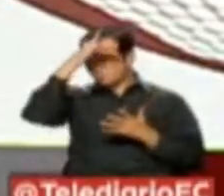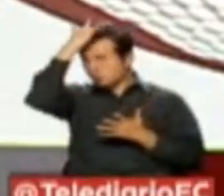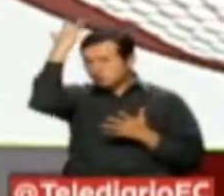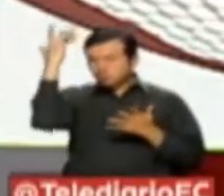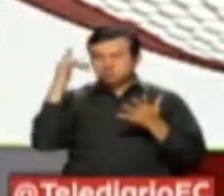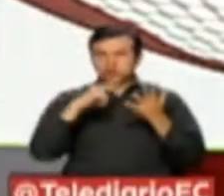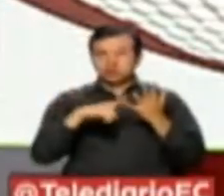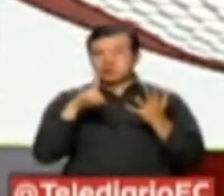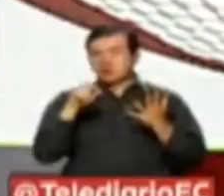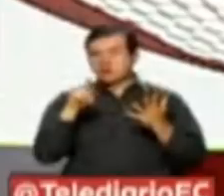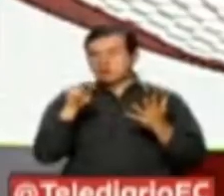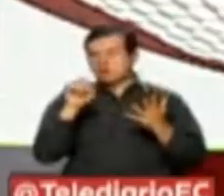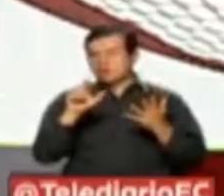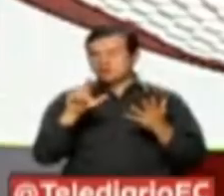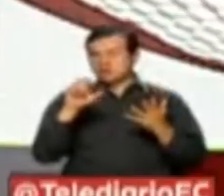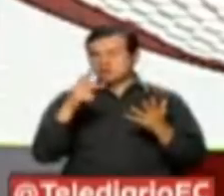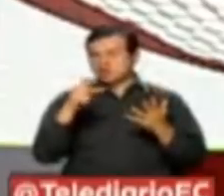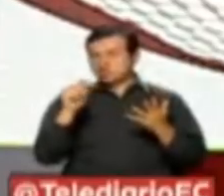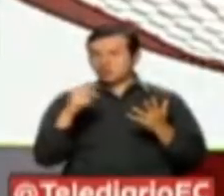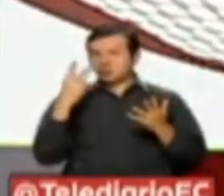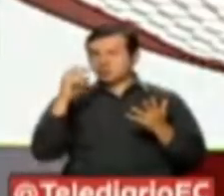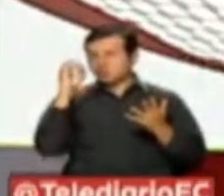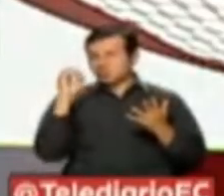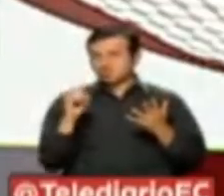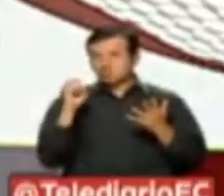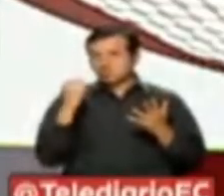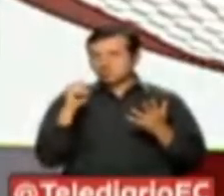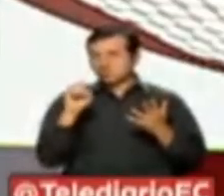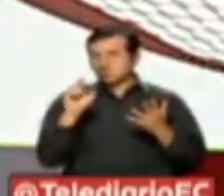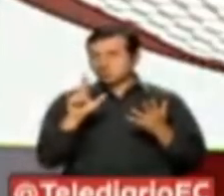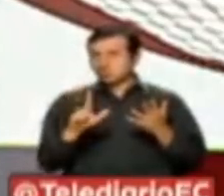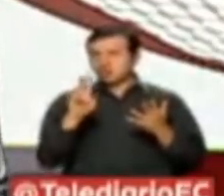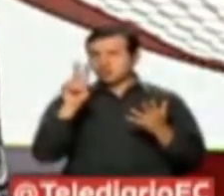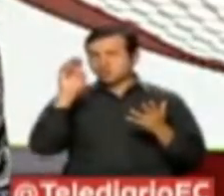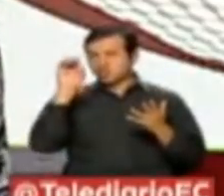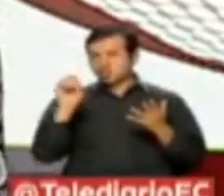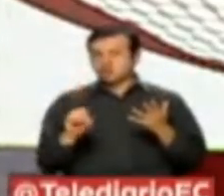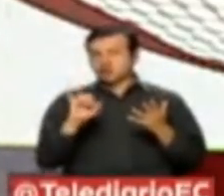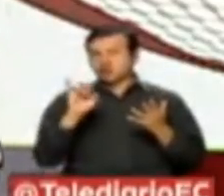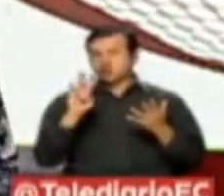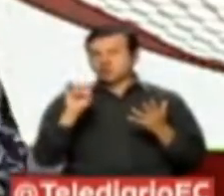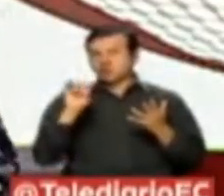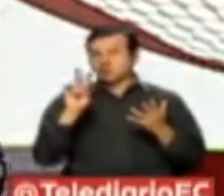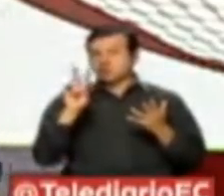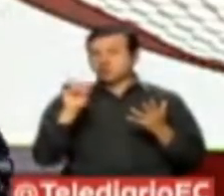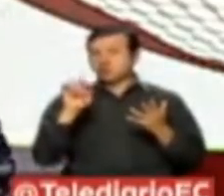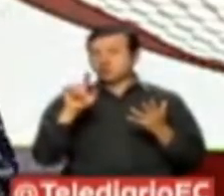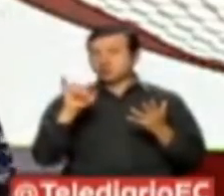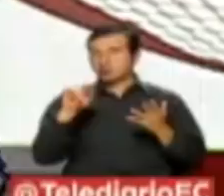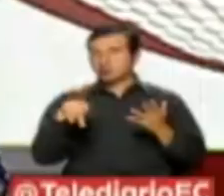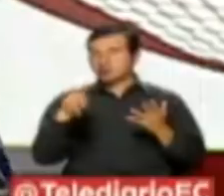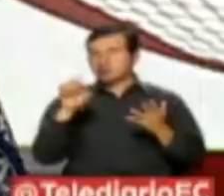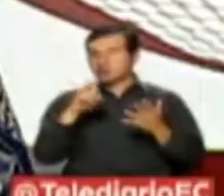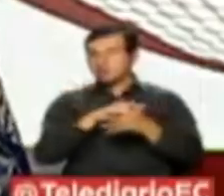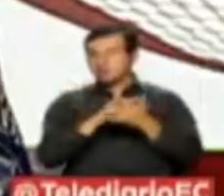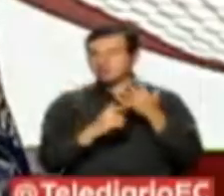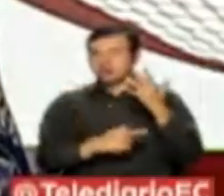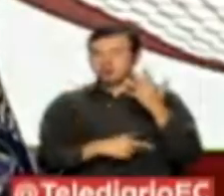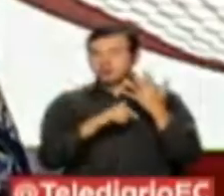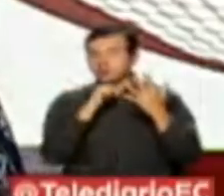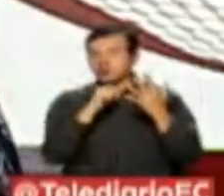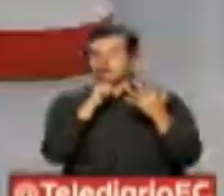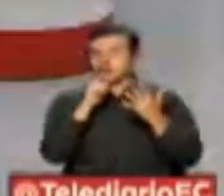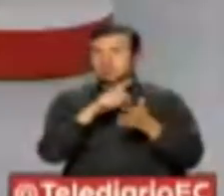para daniela chacón 2 por ciento para maría sol corral y el 2% para iván con lip que acá no se había confirmado todavía la